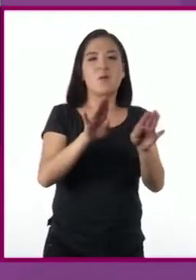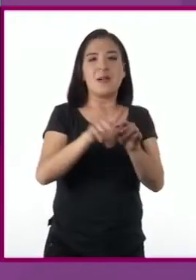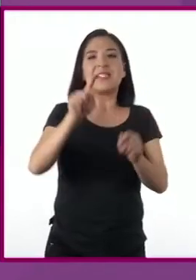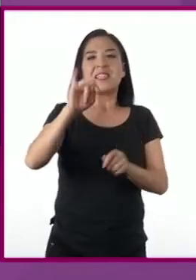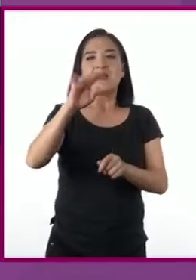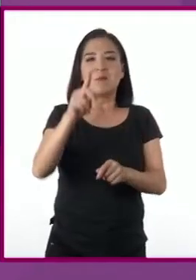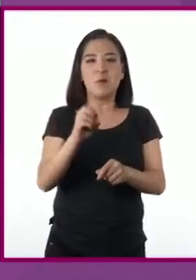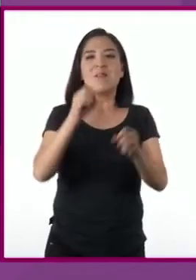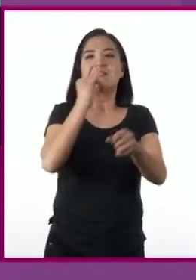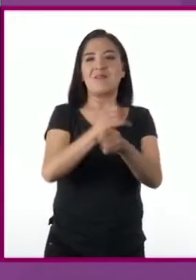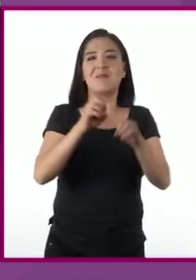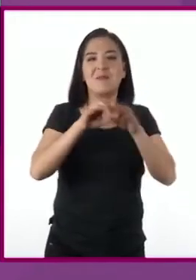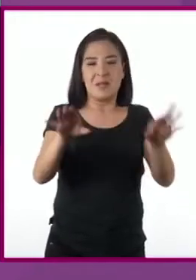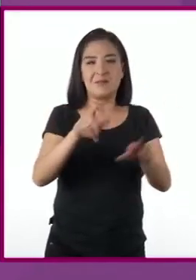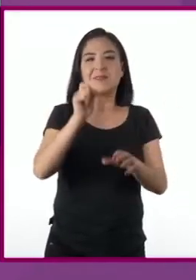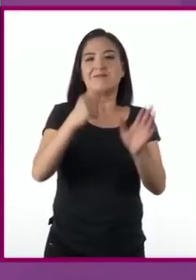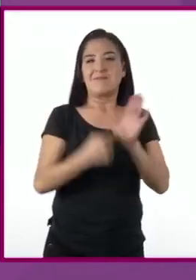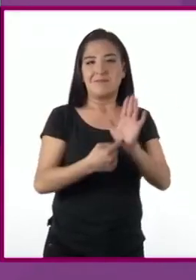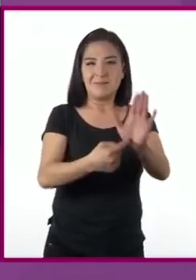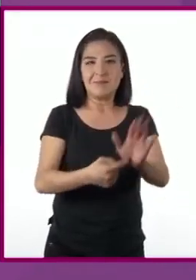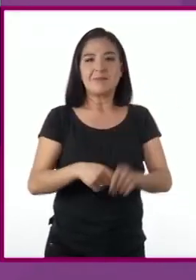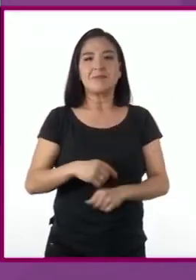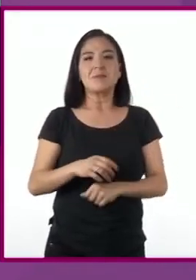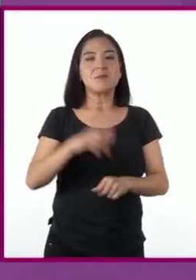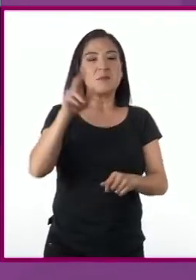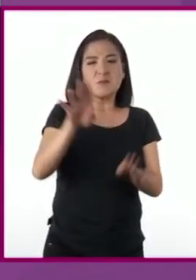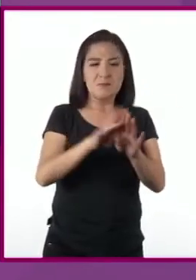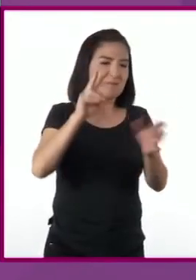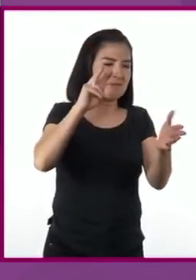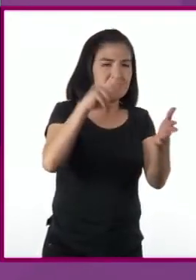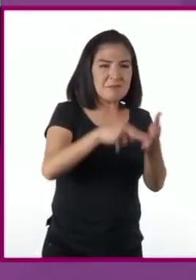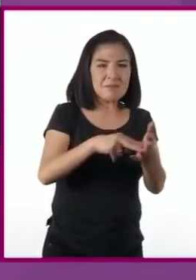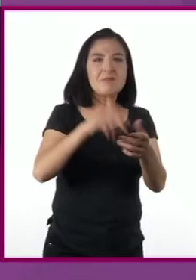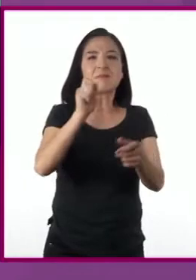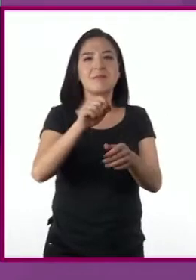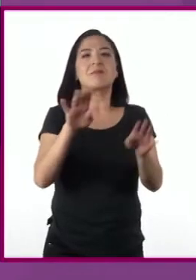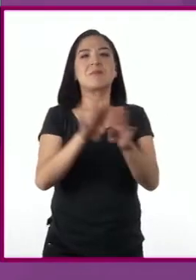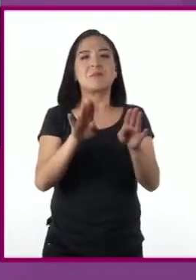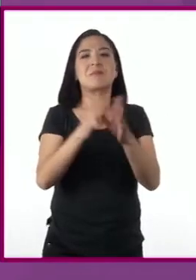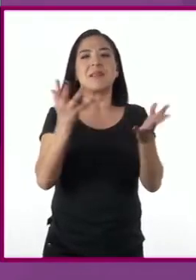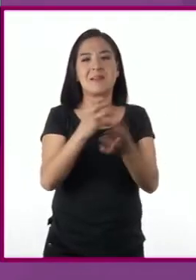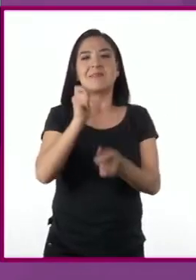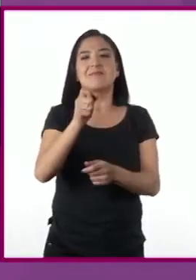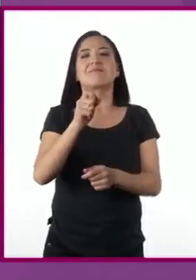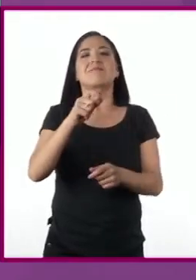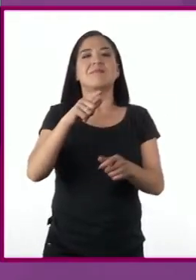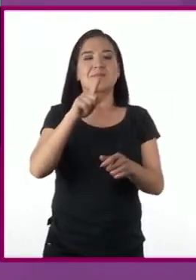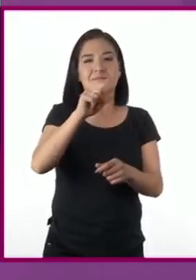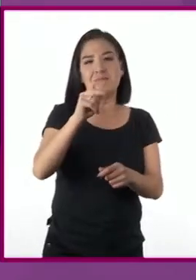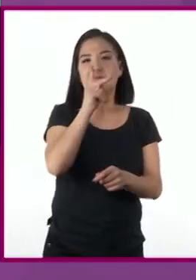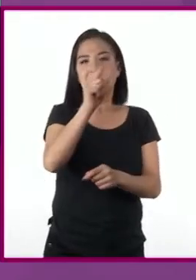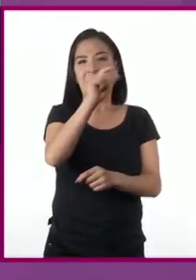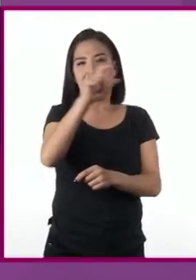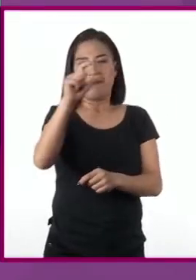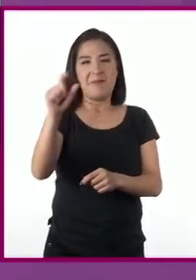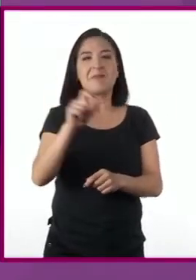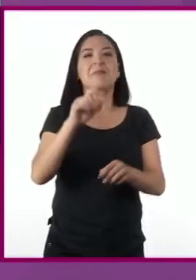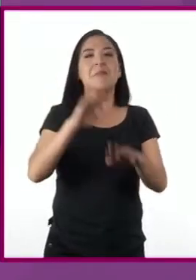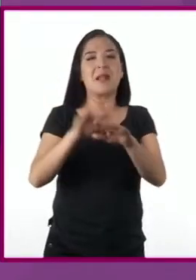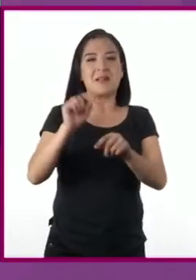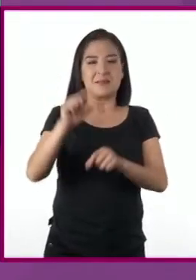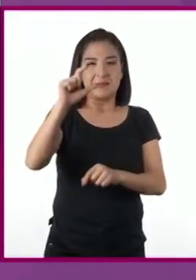se va a presentar. Visualmente, estos elementos se distinguen por estar en letras mayúsculas,